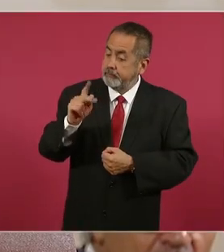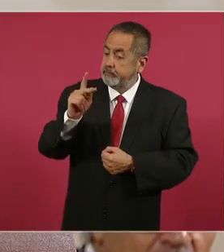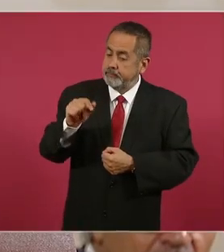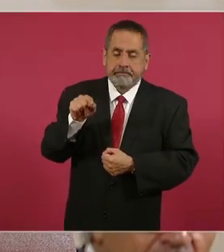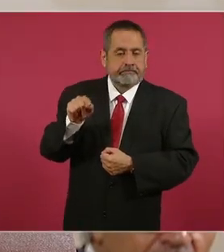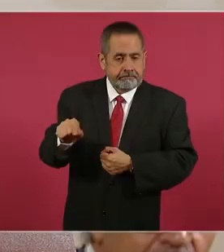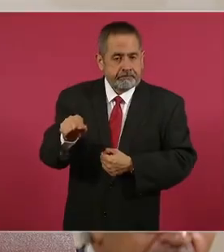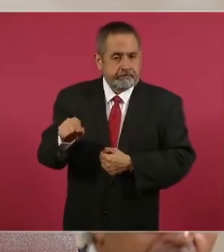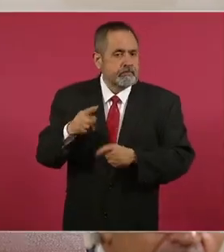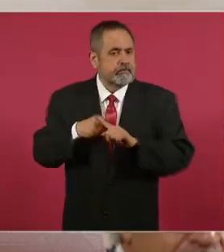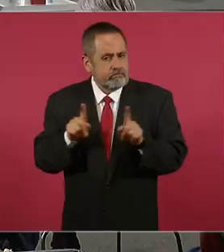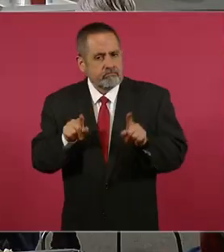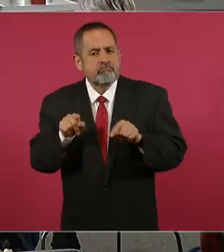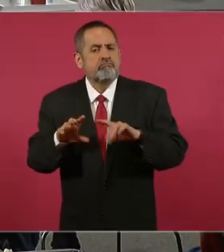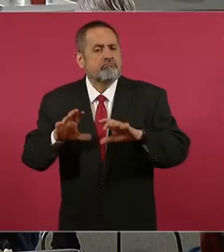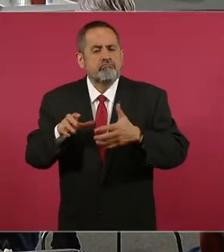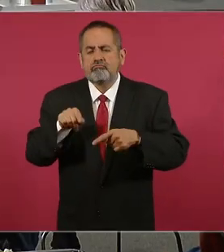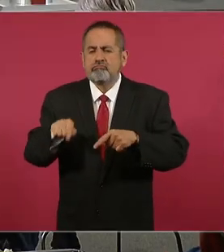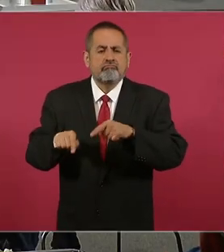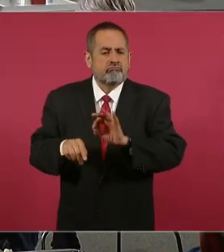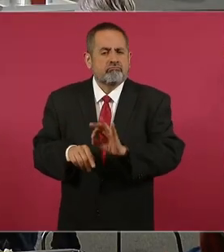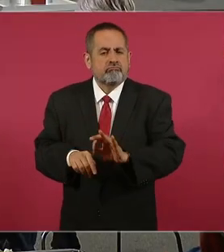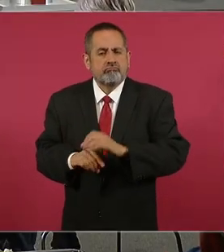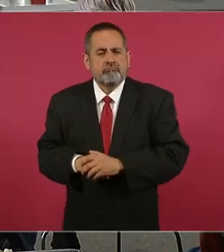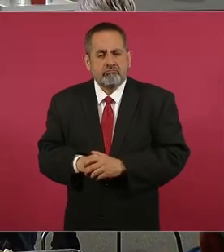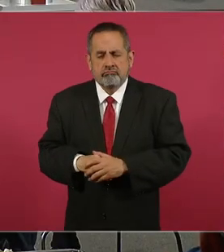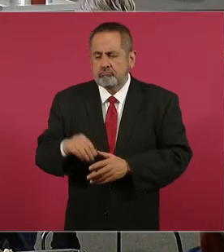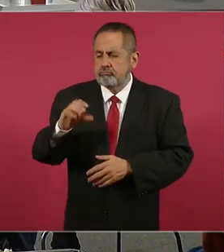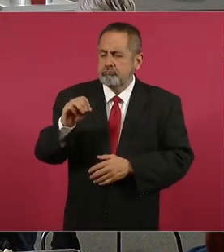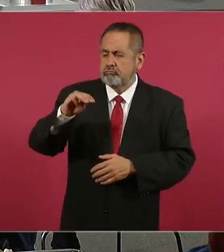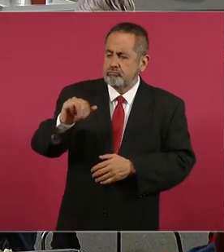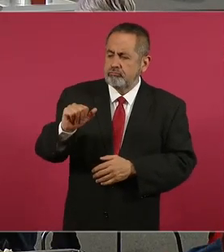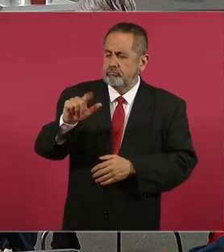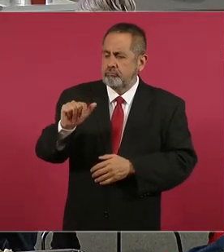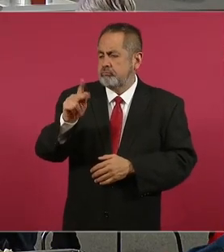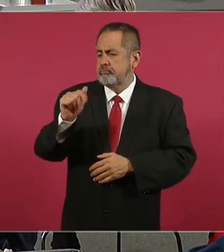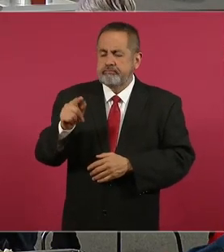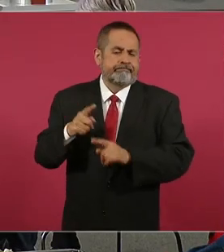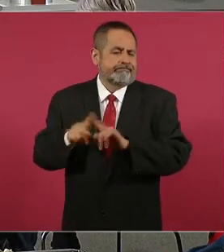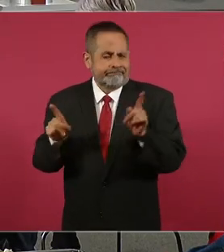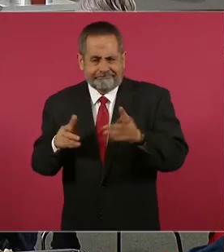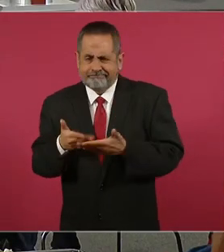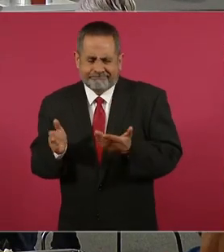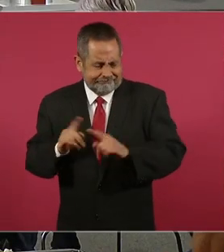que es distinto, frontera Comalapa y